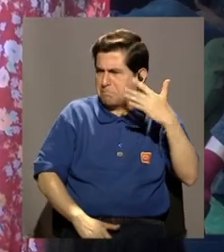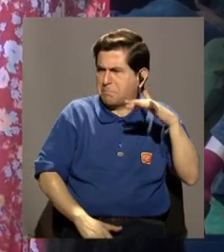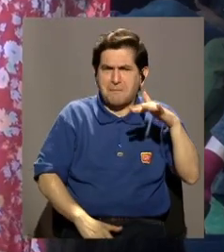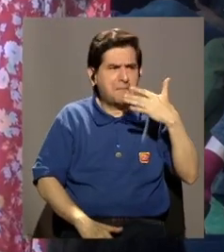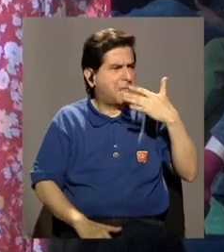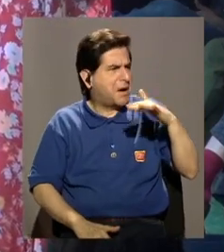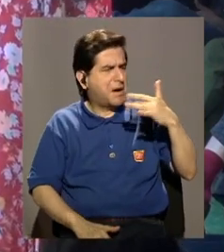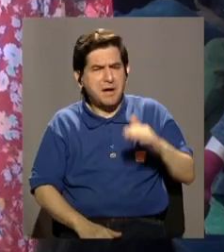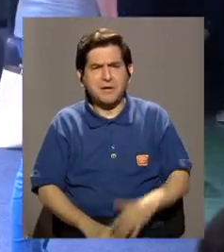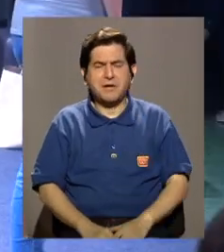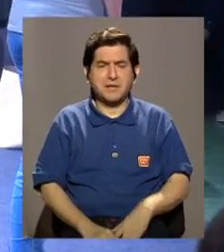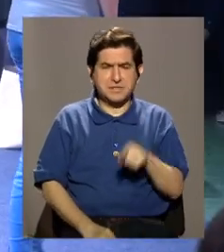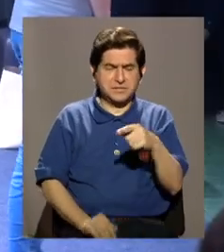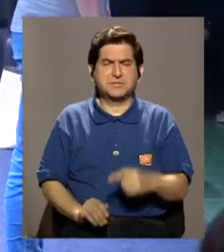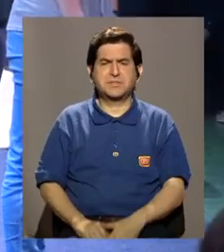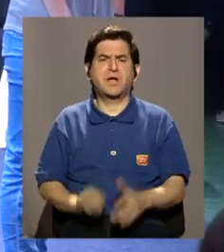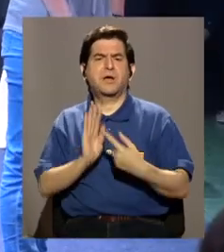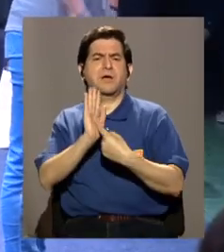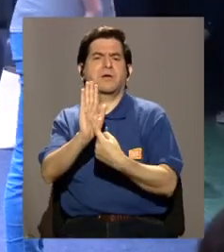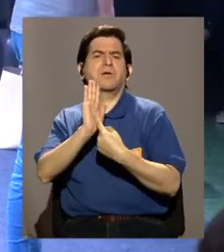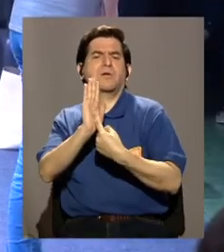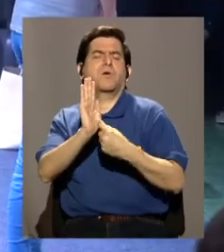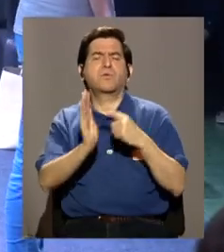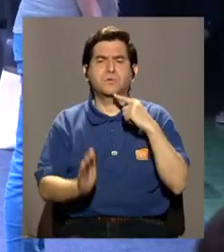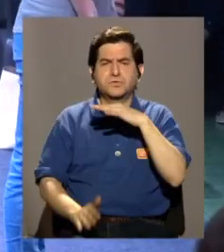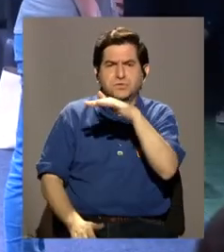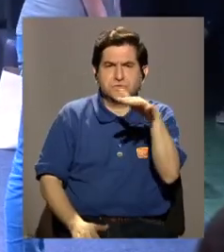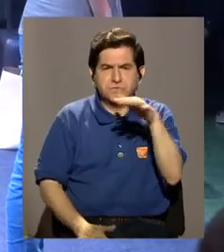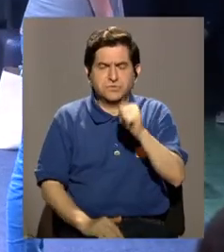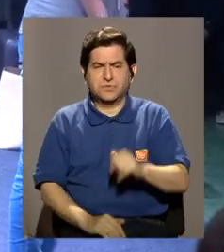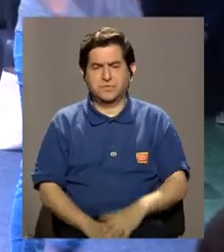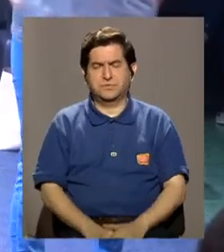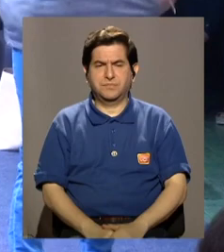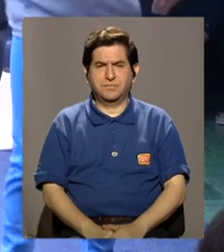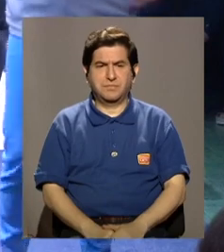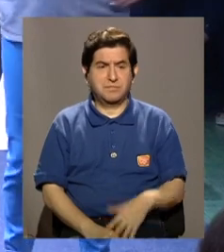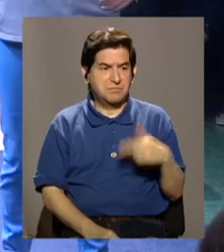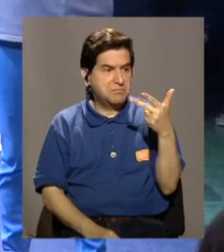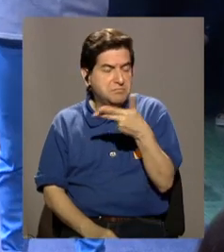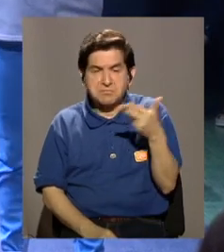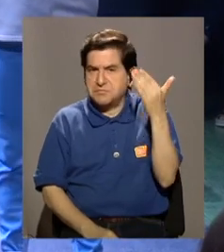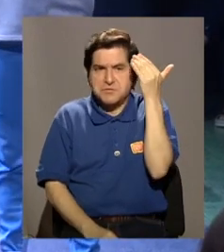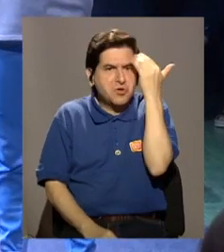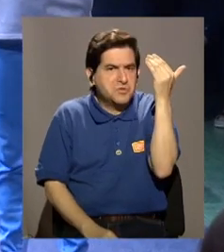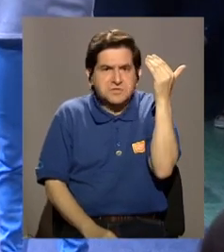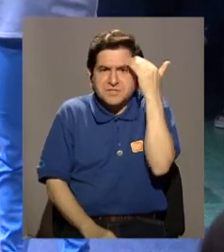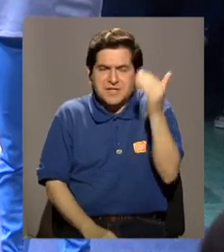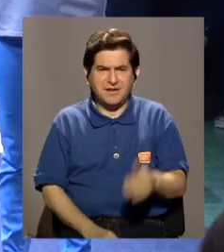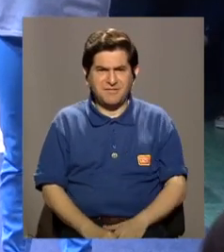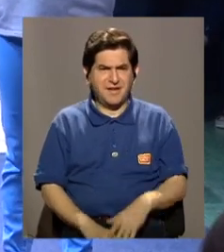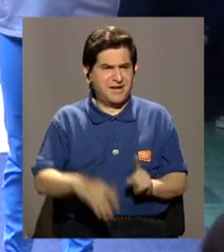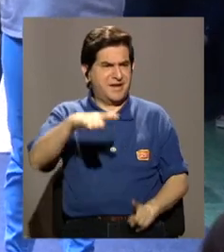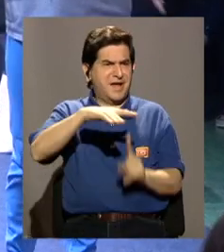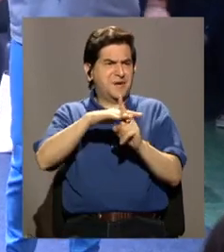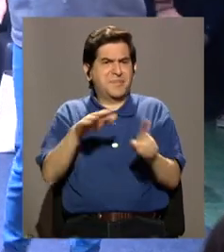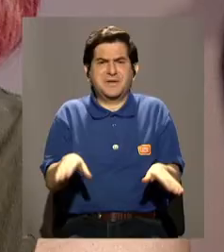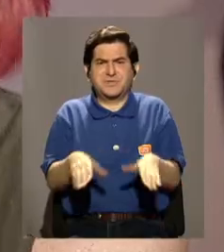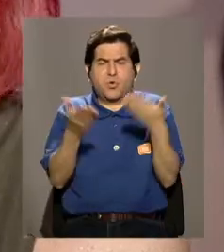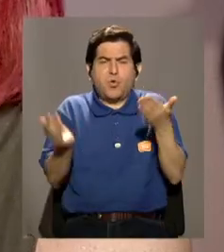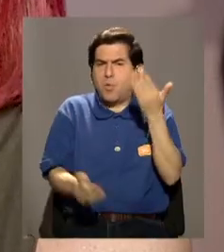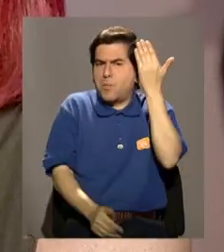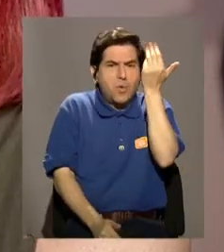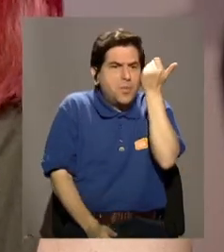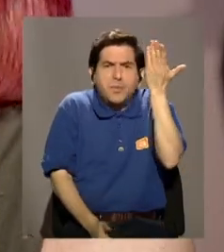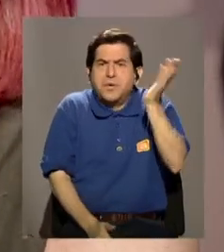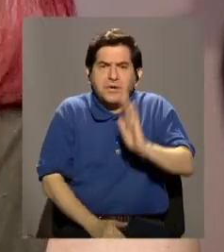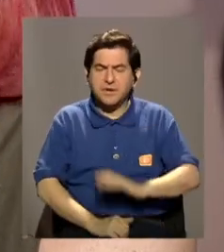un reality show ninguna de las tres sabe cómo llegó ahí ni por qué está ahí